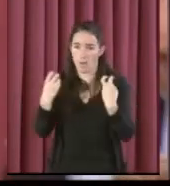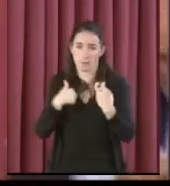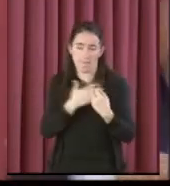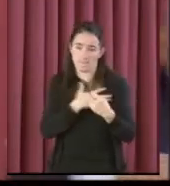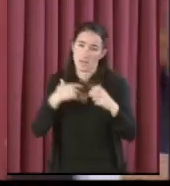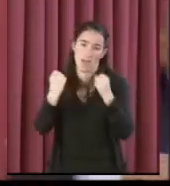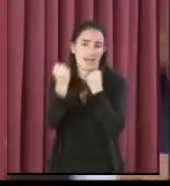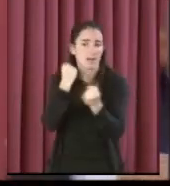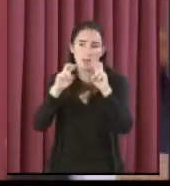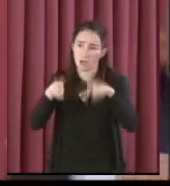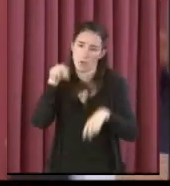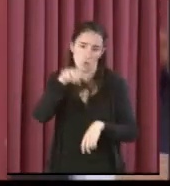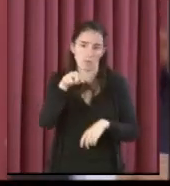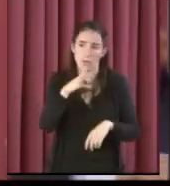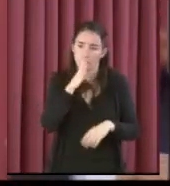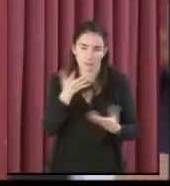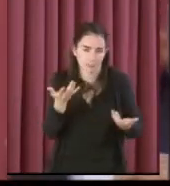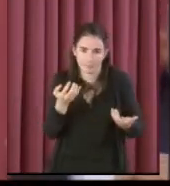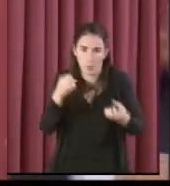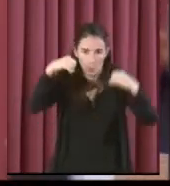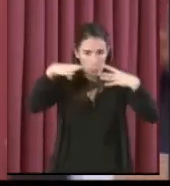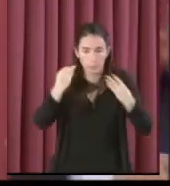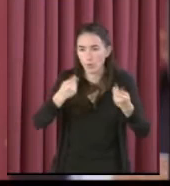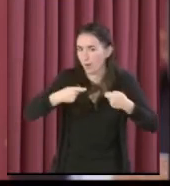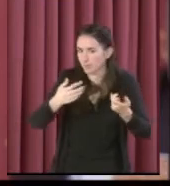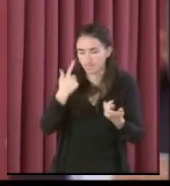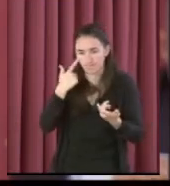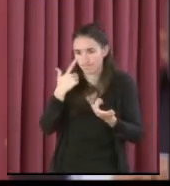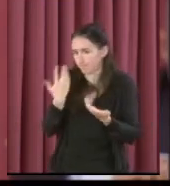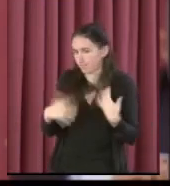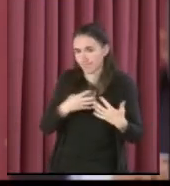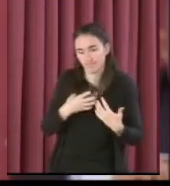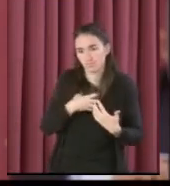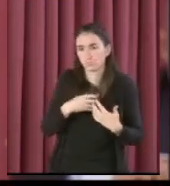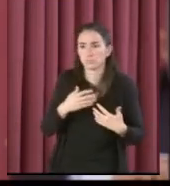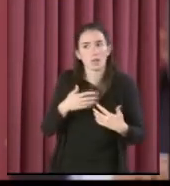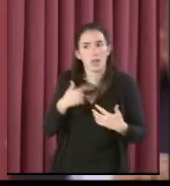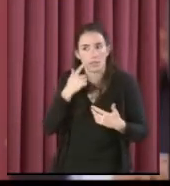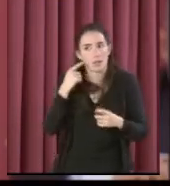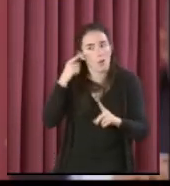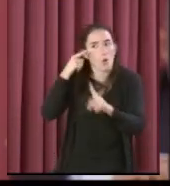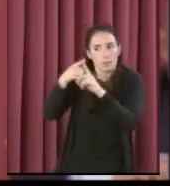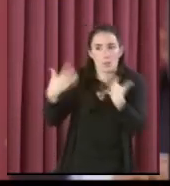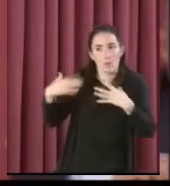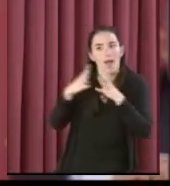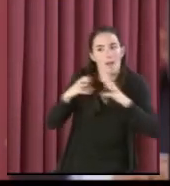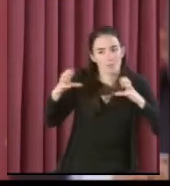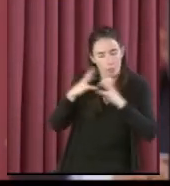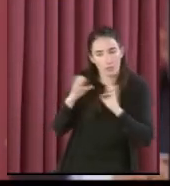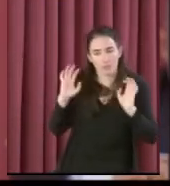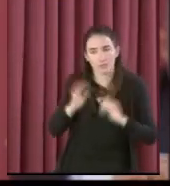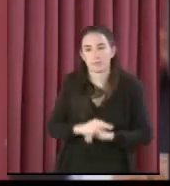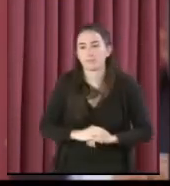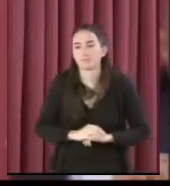eficiencia energética. Sin duda, un compromiso ambicioso. Dos actuaciones de ciudad articulan